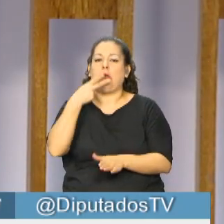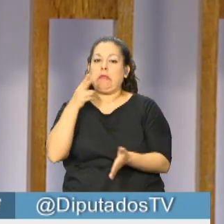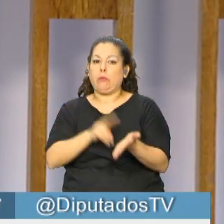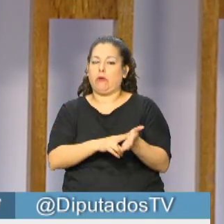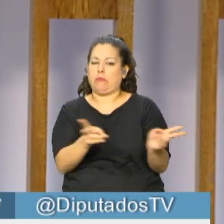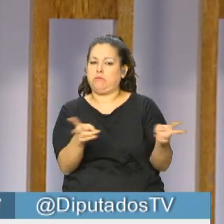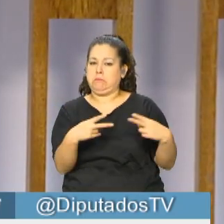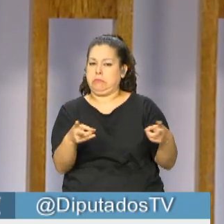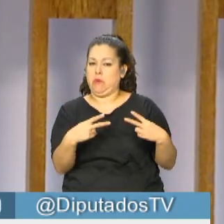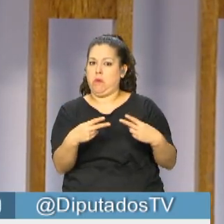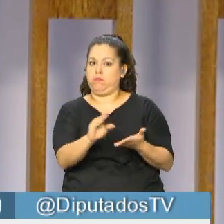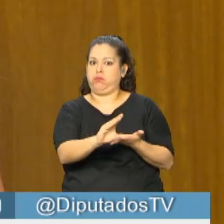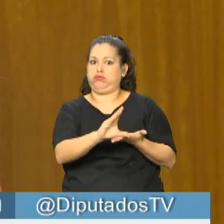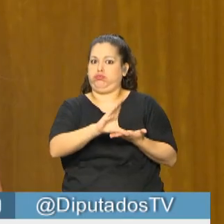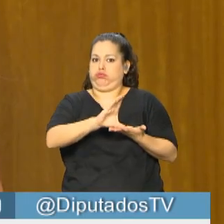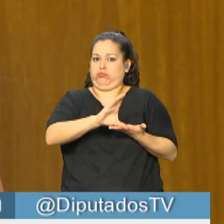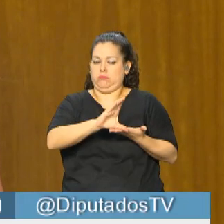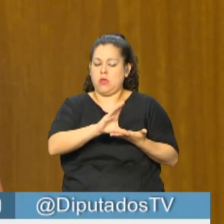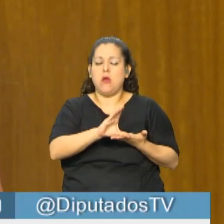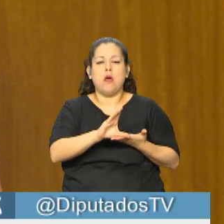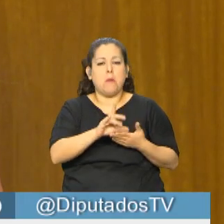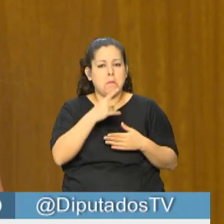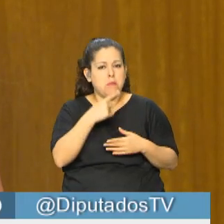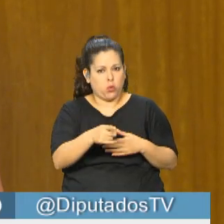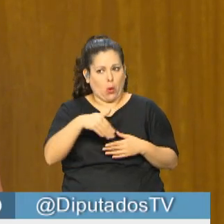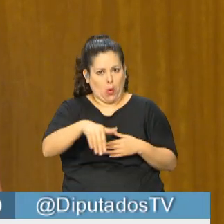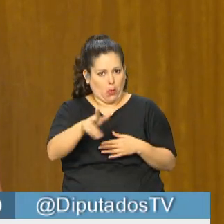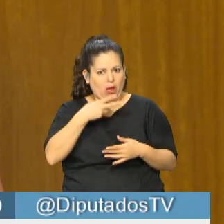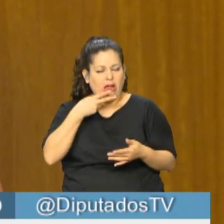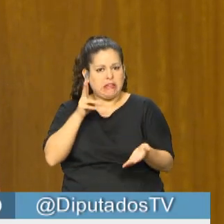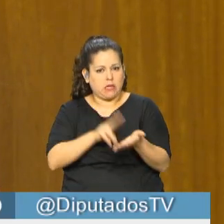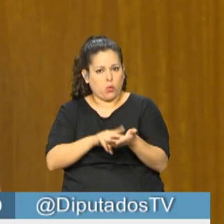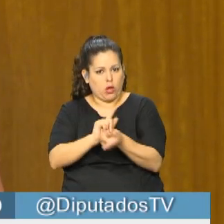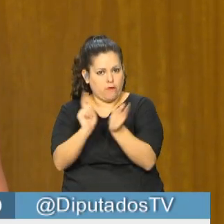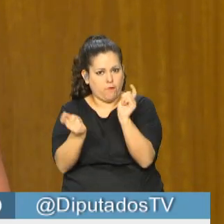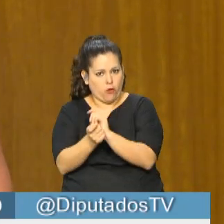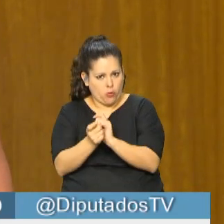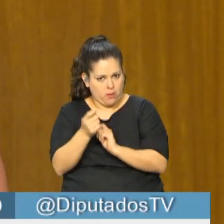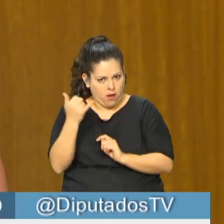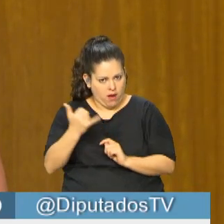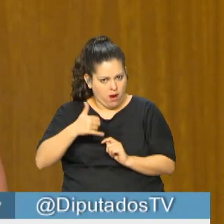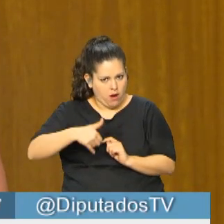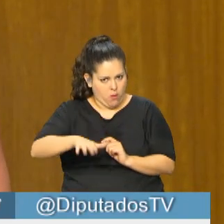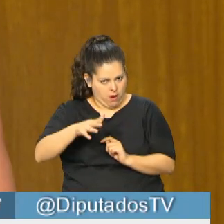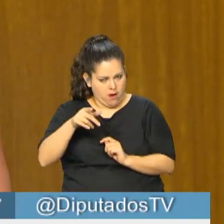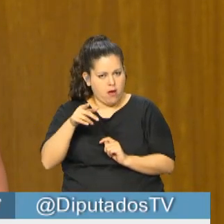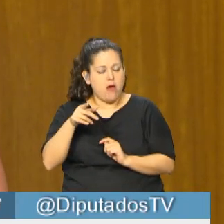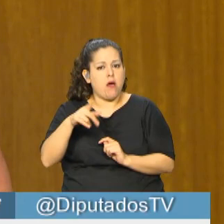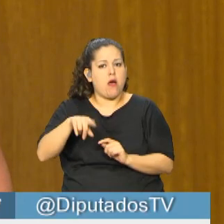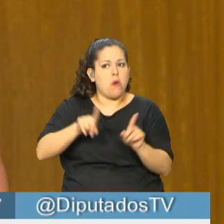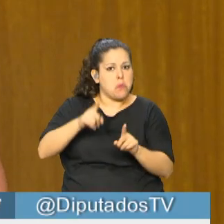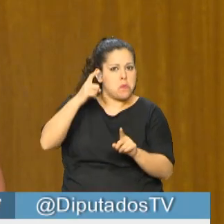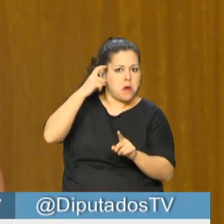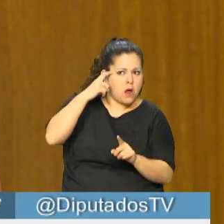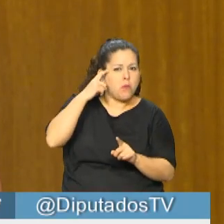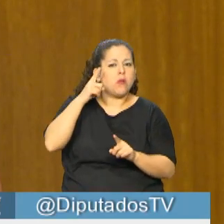¿sí? ¿Está en mente una nueva reforma tributaria que modifique el esquema impositivo? ¿Está en mente, alguna vez incluso se dijo que el